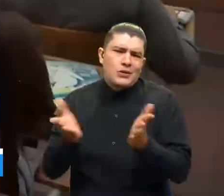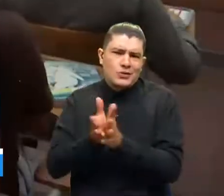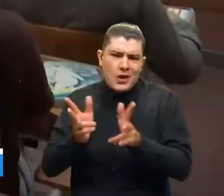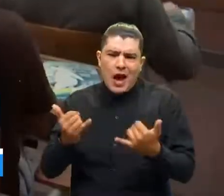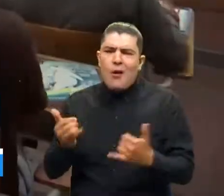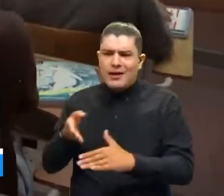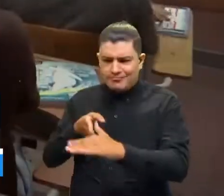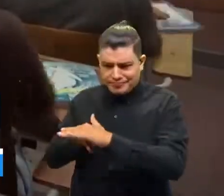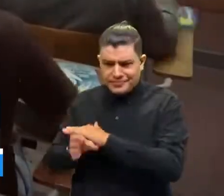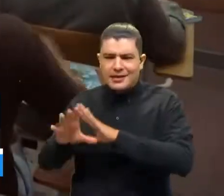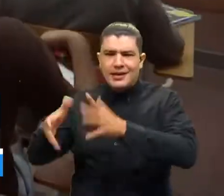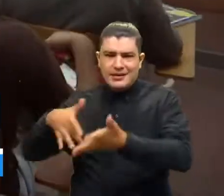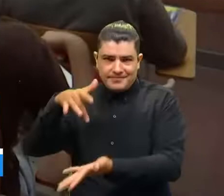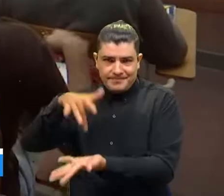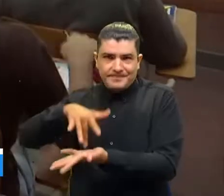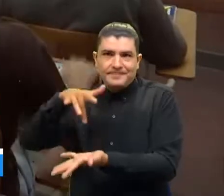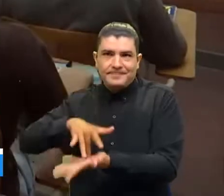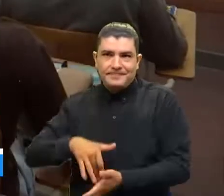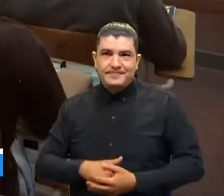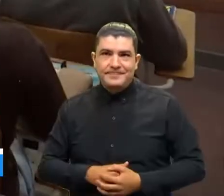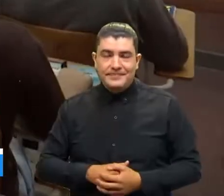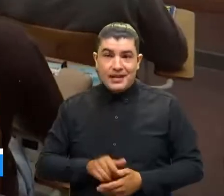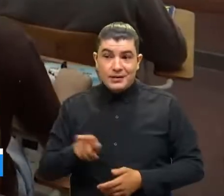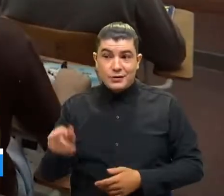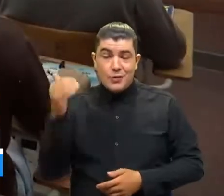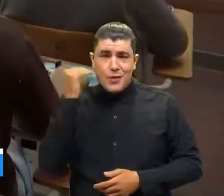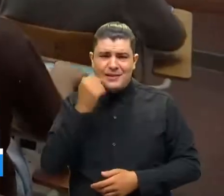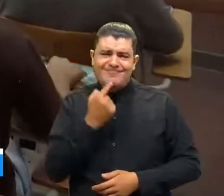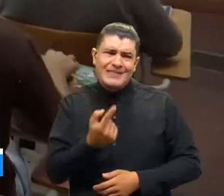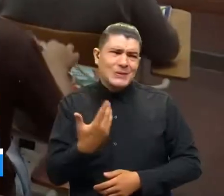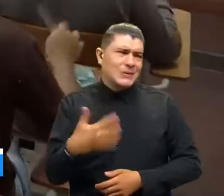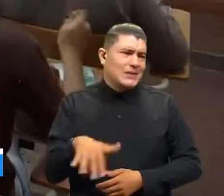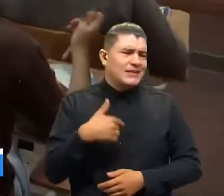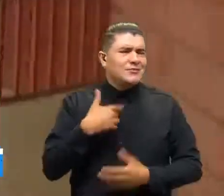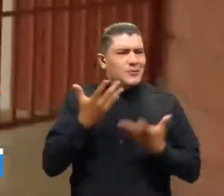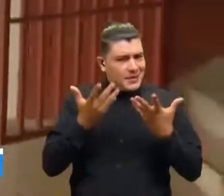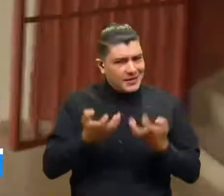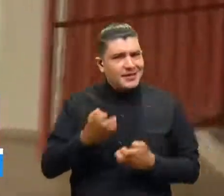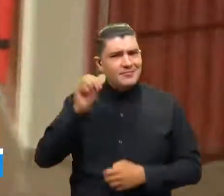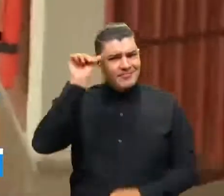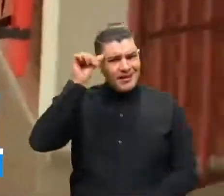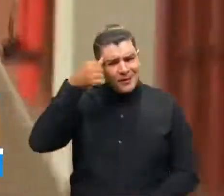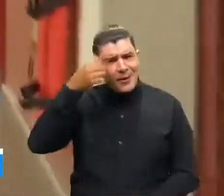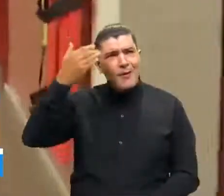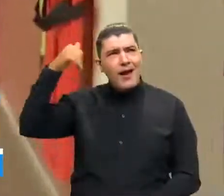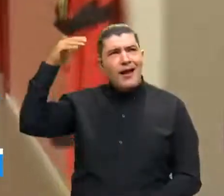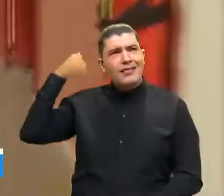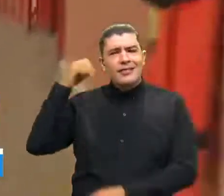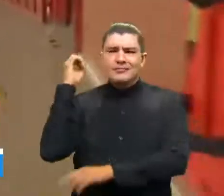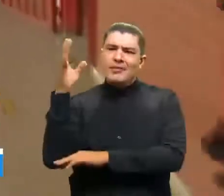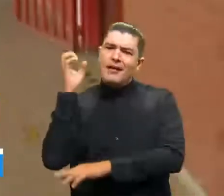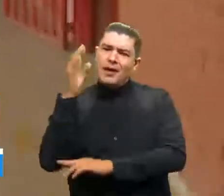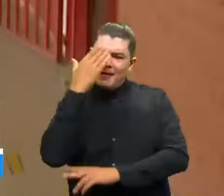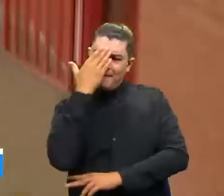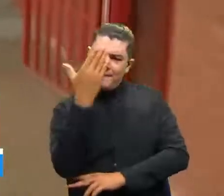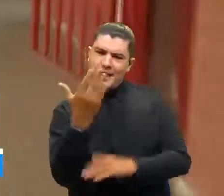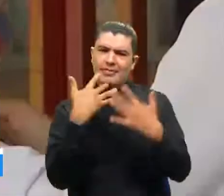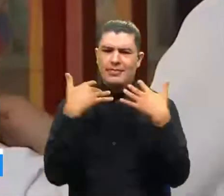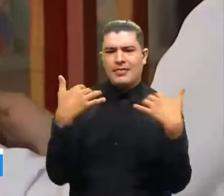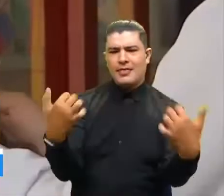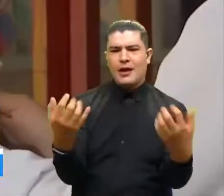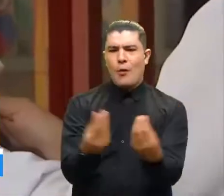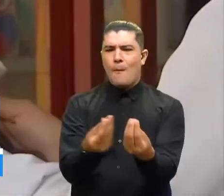nuevamente a las aulas de clase asegura que extrañaba realizar exposiciones ante sus compañeros y compartir con los docentes